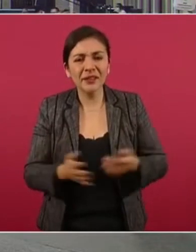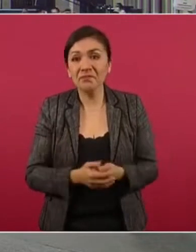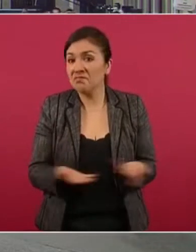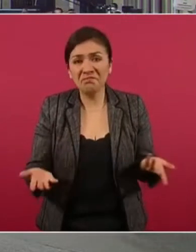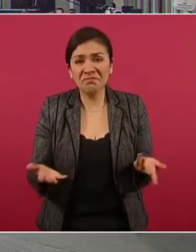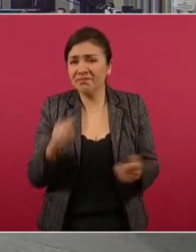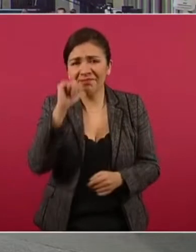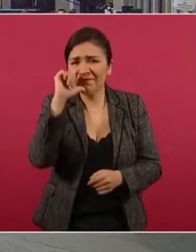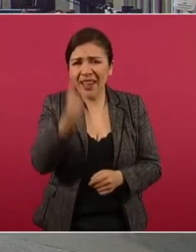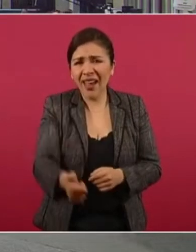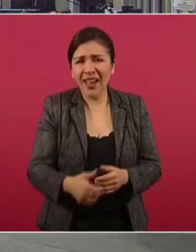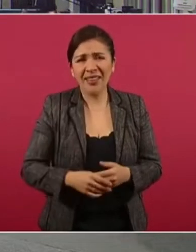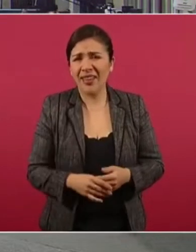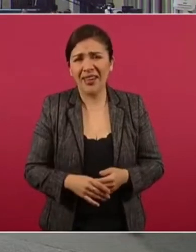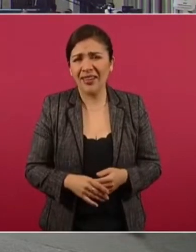Nada, es